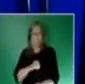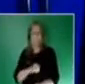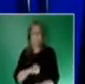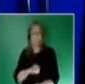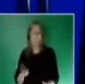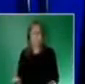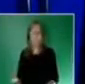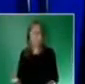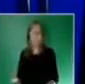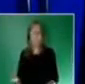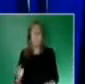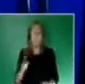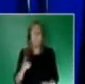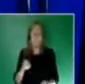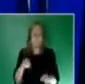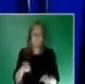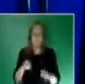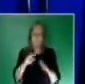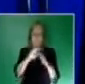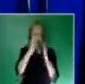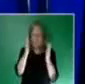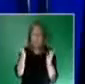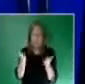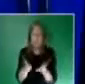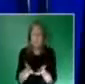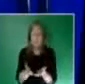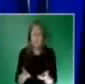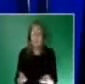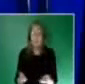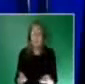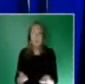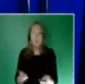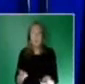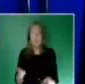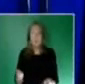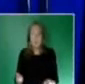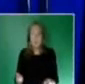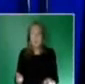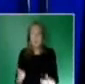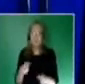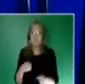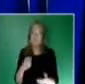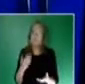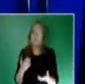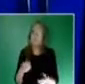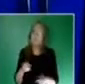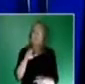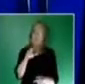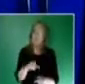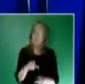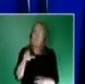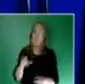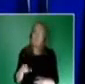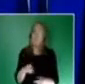si los hindúes tuvieran la misma proporción de autos por